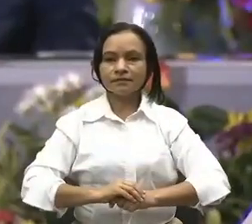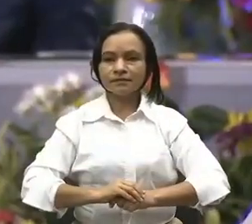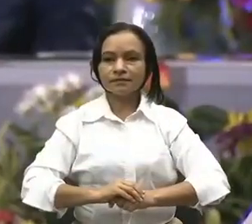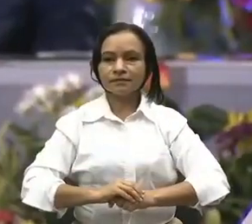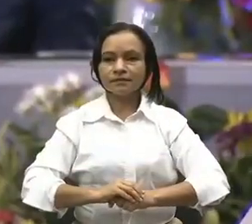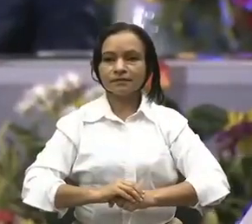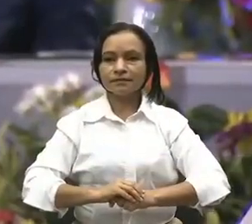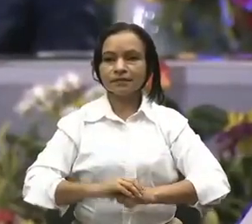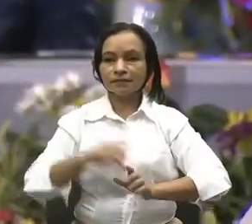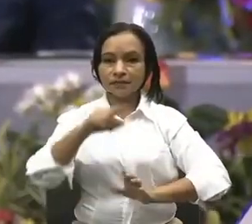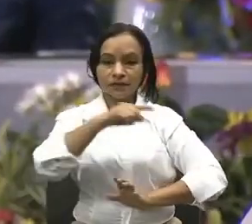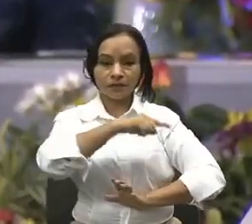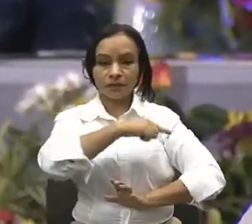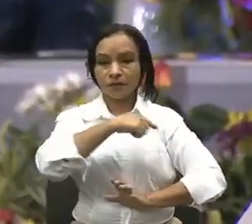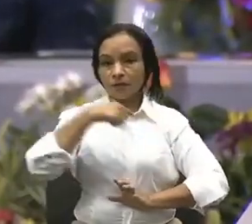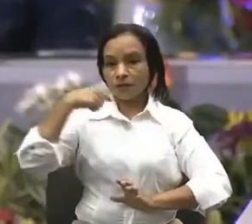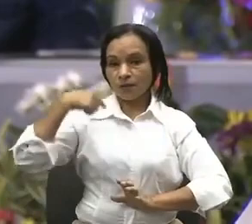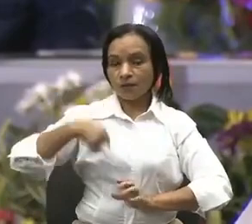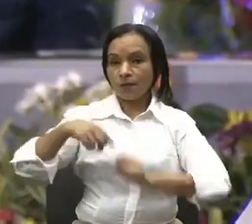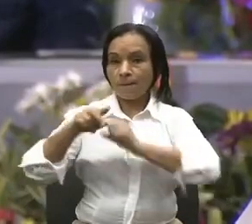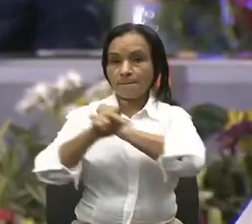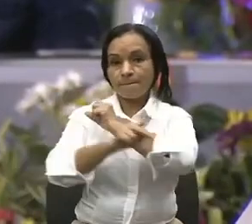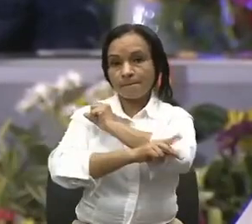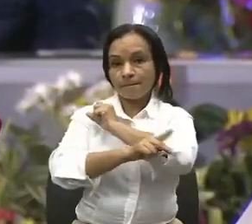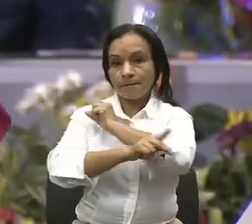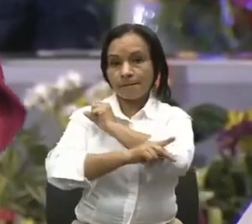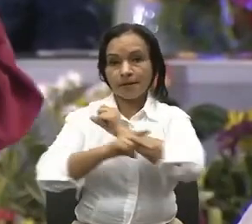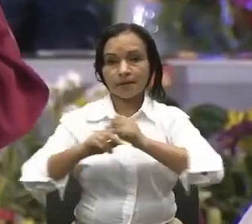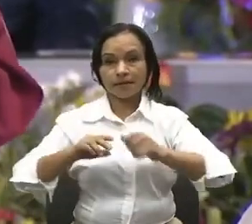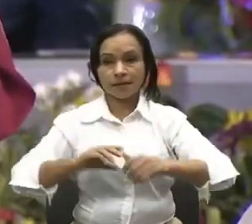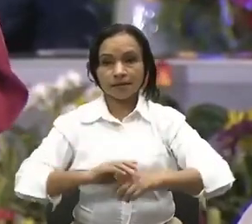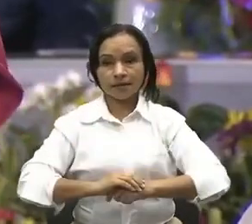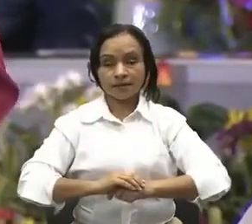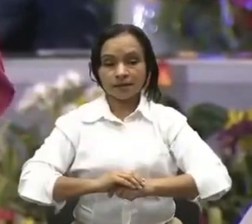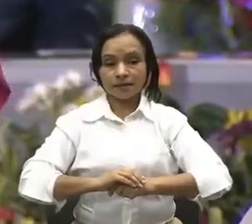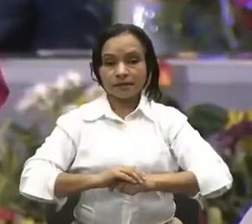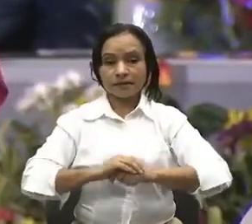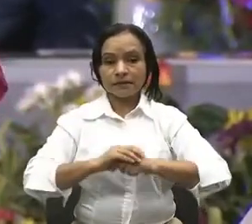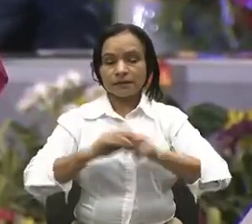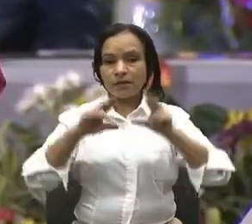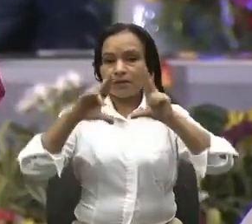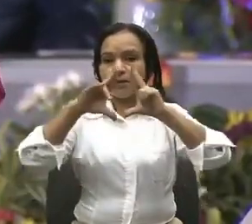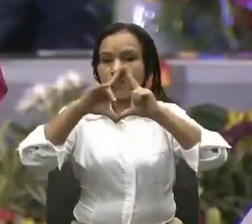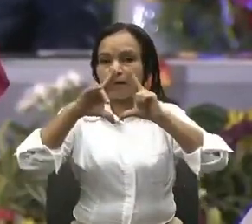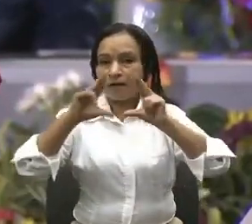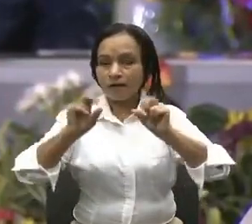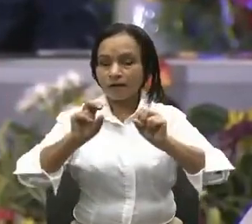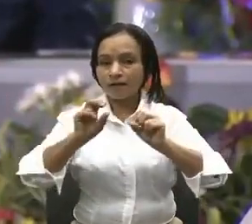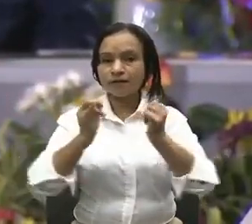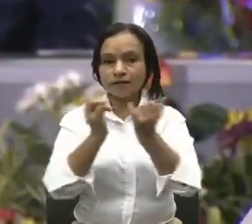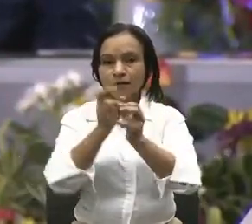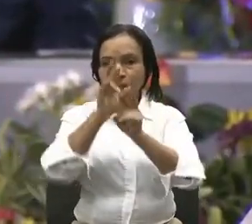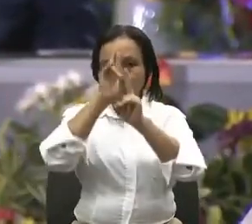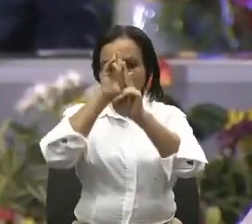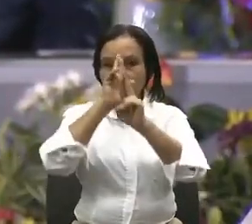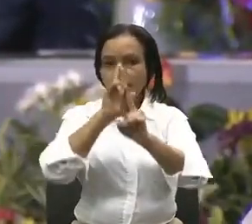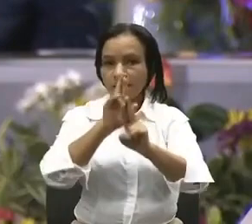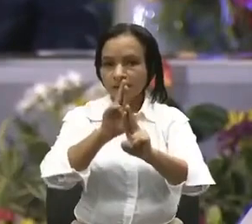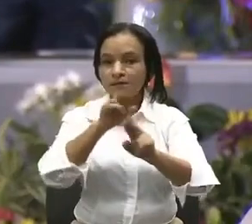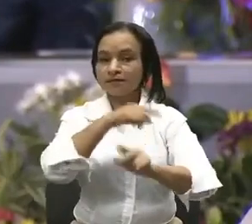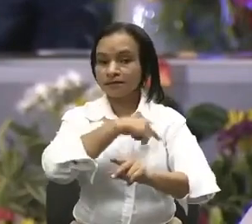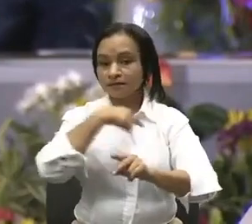una potencia, un país pequeño como Nicaragua, respetuosa, pero es que esas son las relaciones de